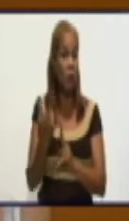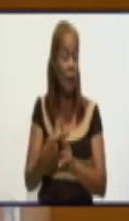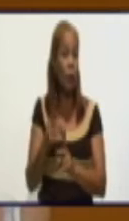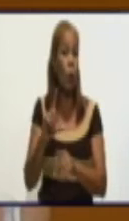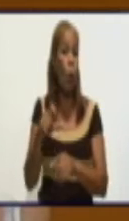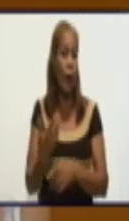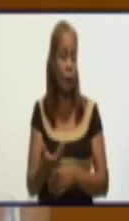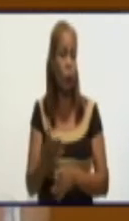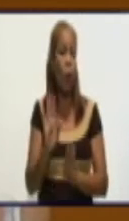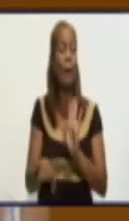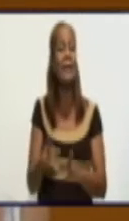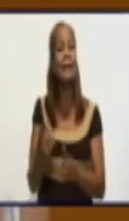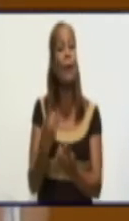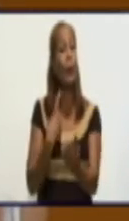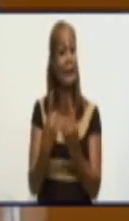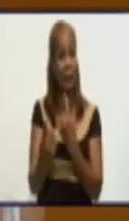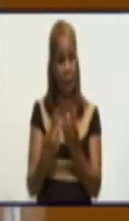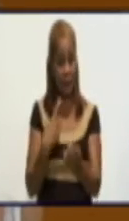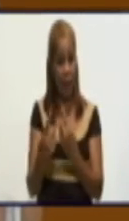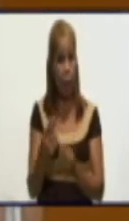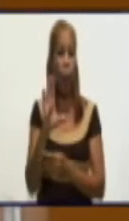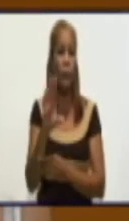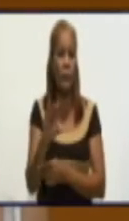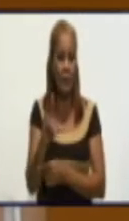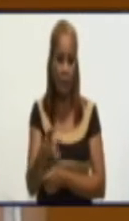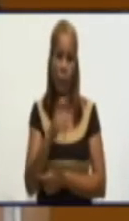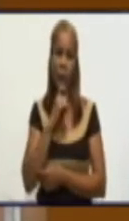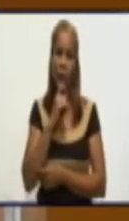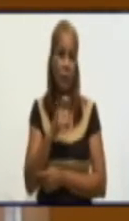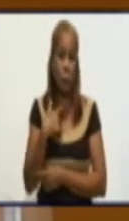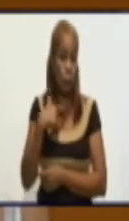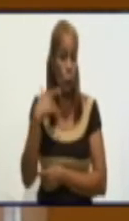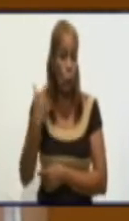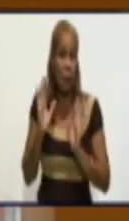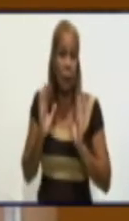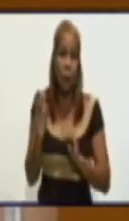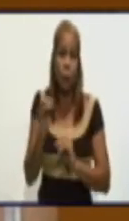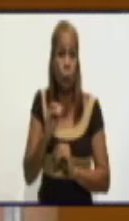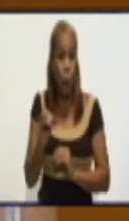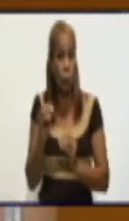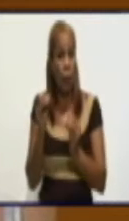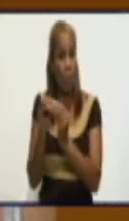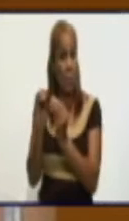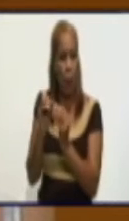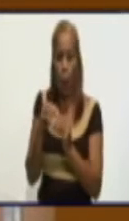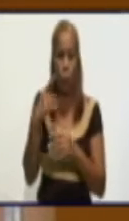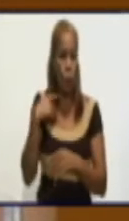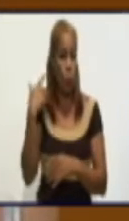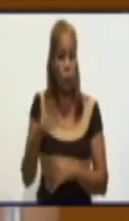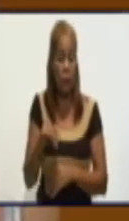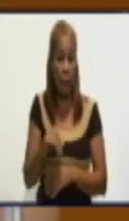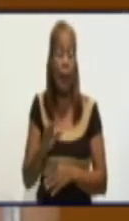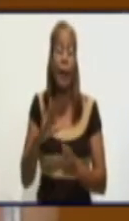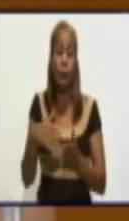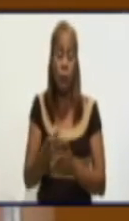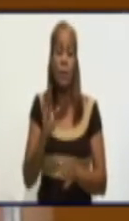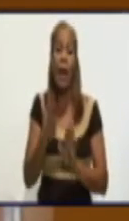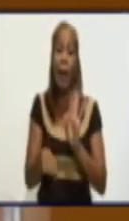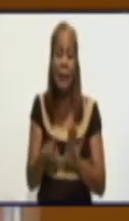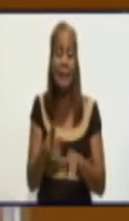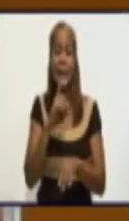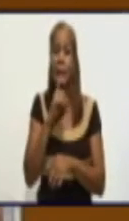decirnos que no sabe dónde se infectó no sabéis a veces es muy difícil encontrar la fuente de infección en el